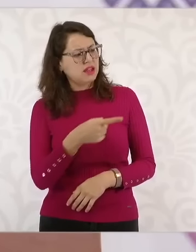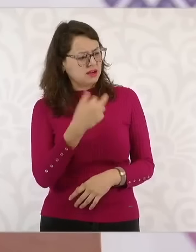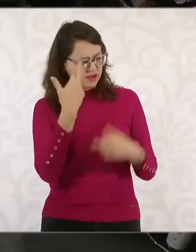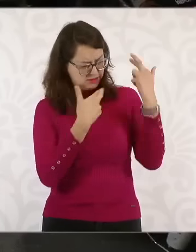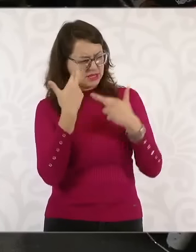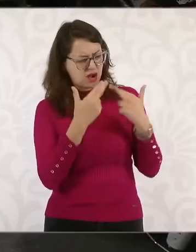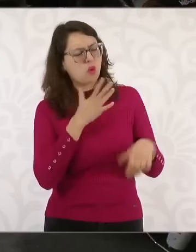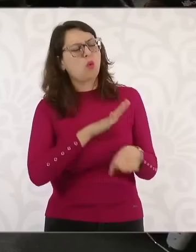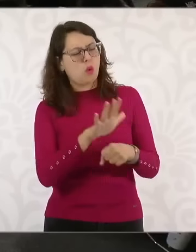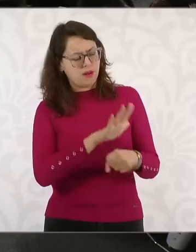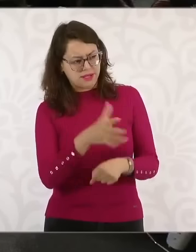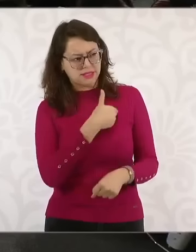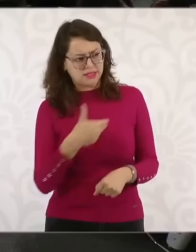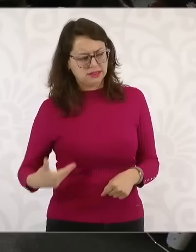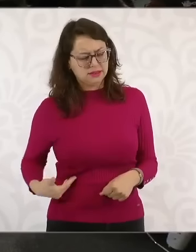nada más para…